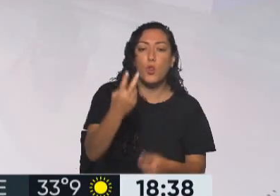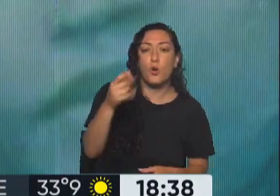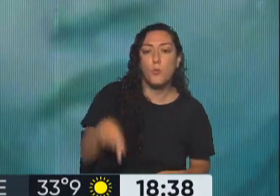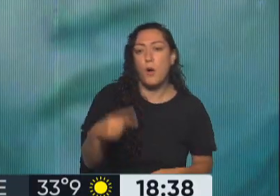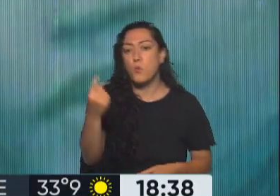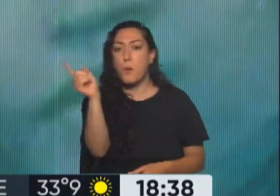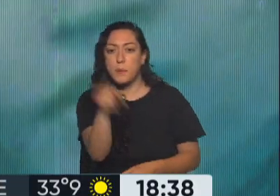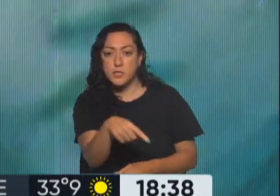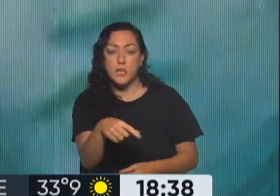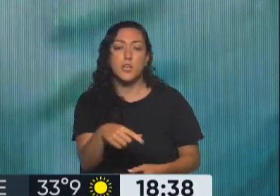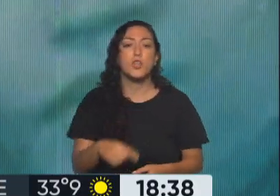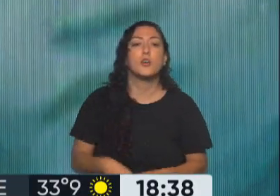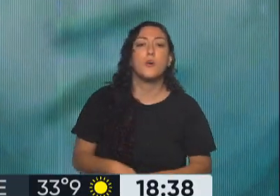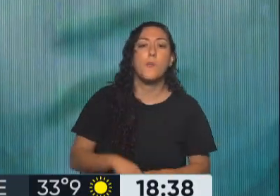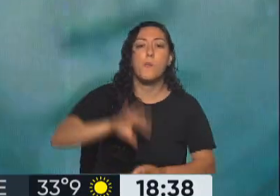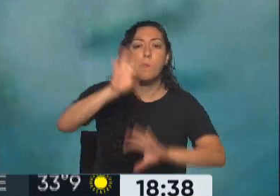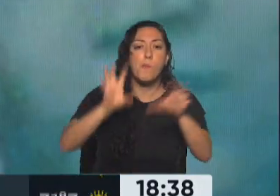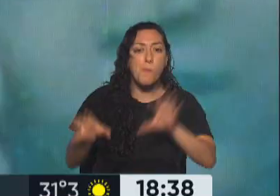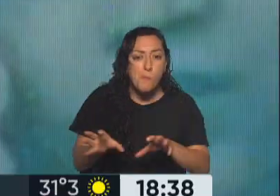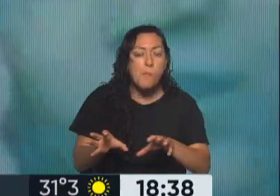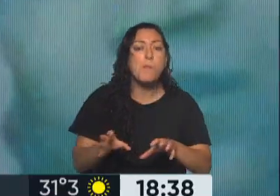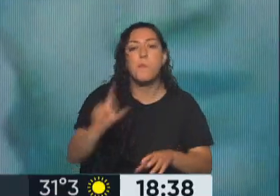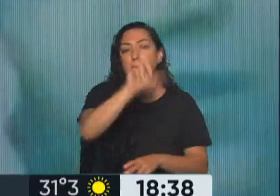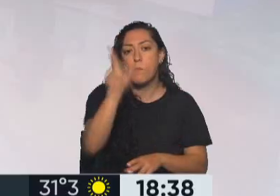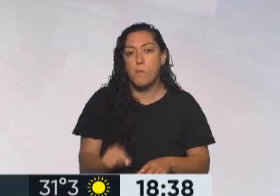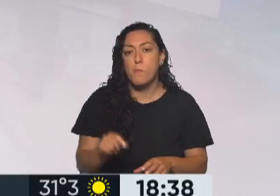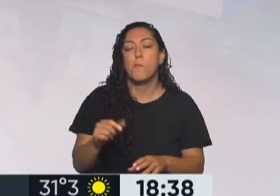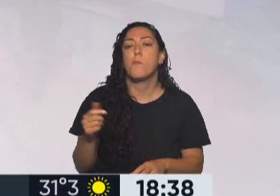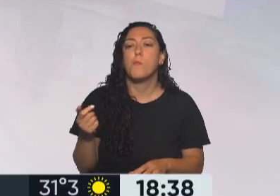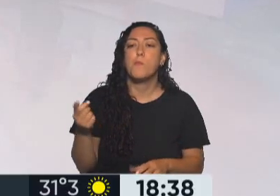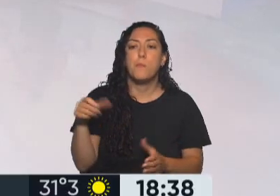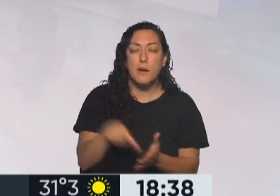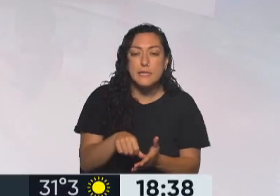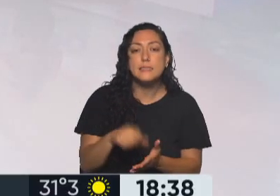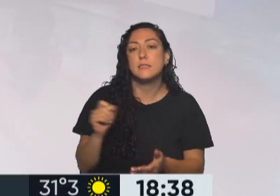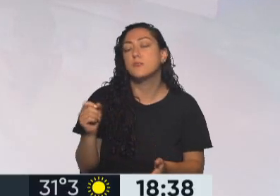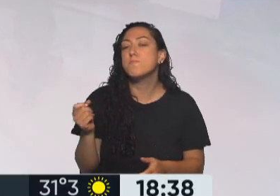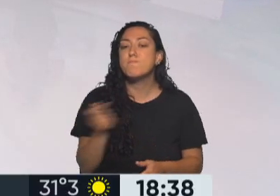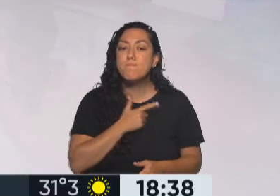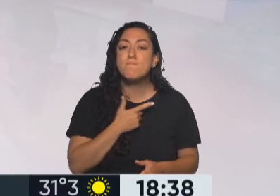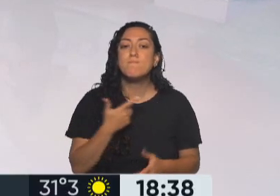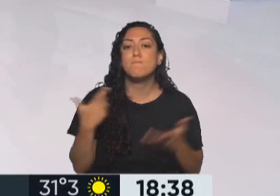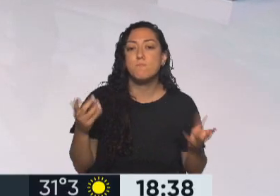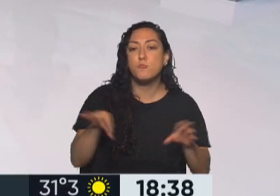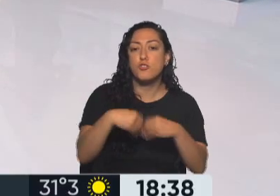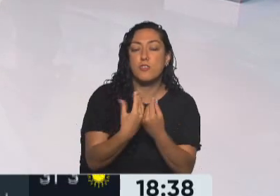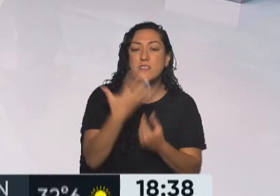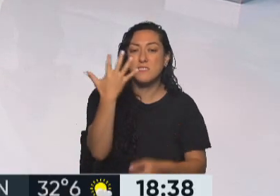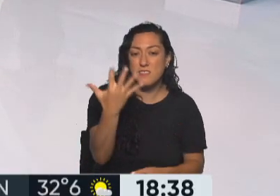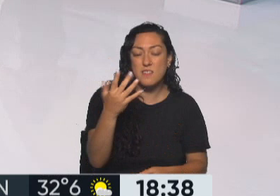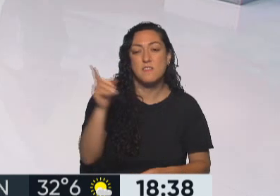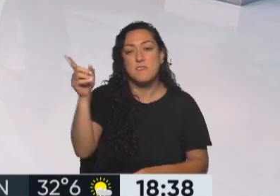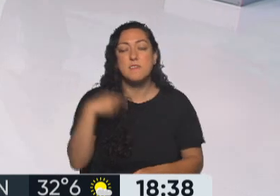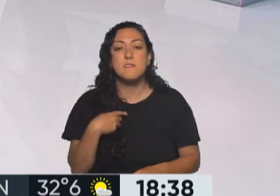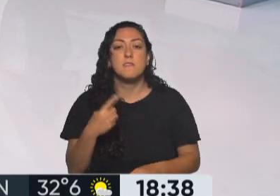cuál fue la inflación a nivel de regiones, porque somos un país federal. Ahí estás viendo, entre las 5 regiones, noroeste,